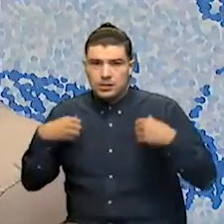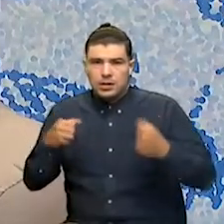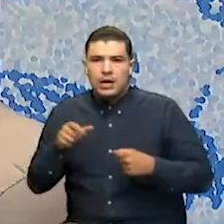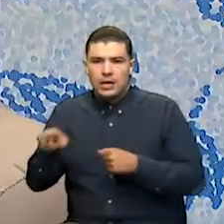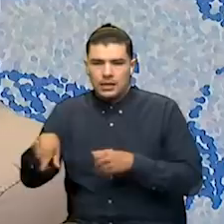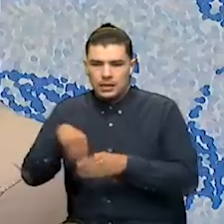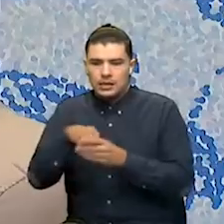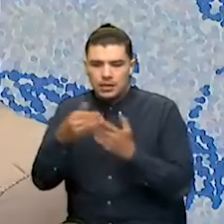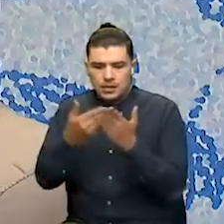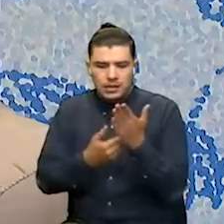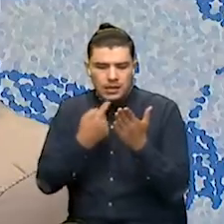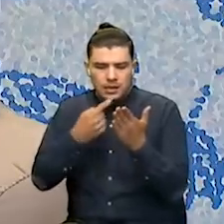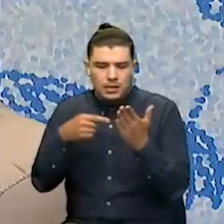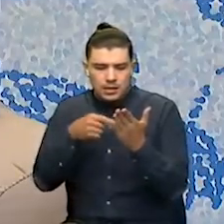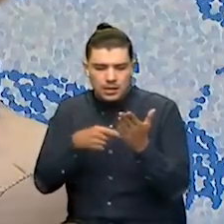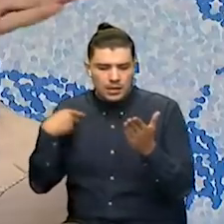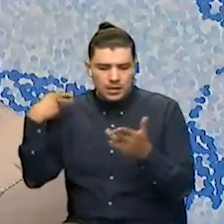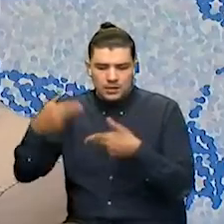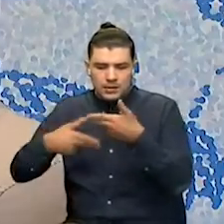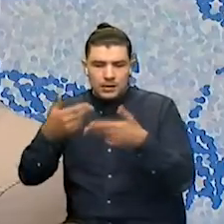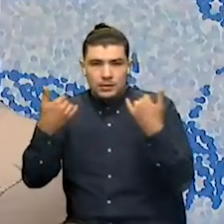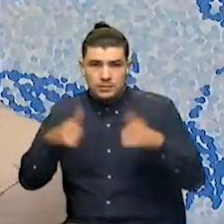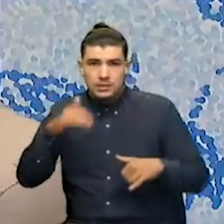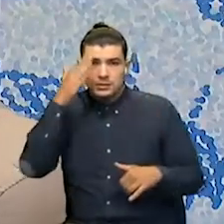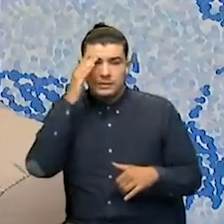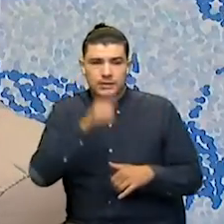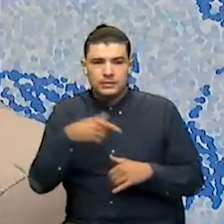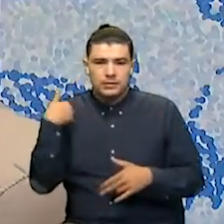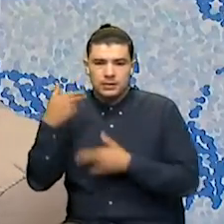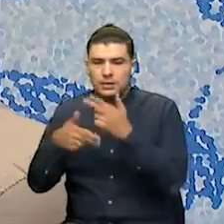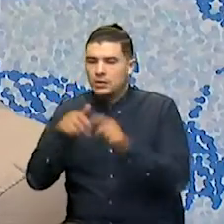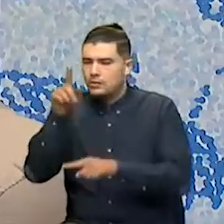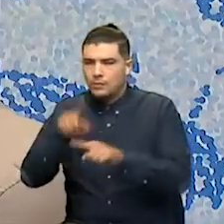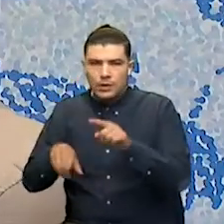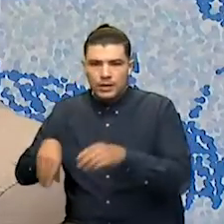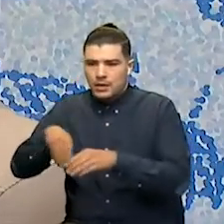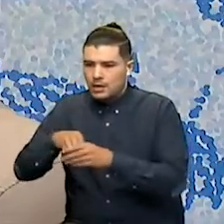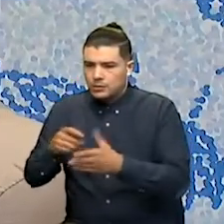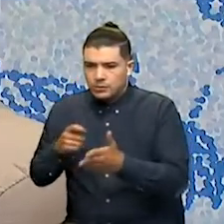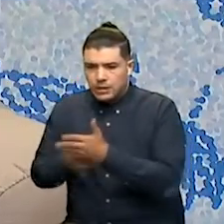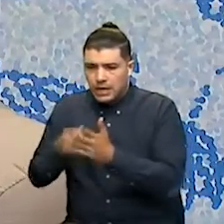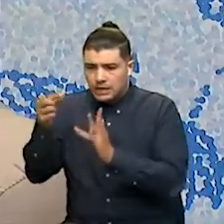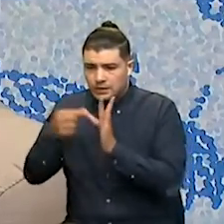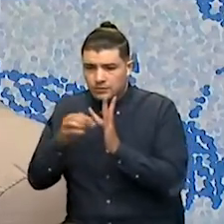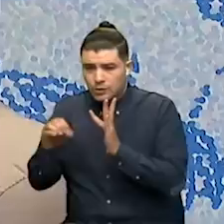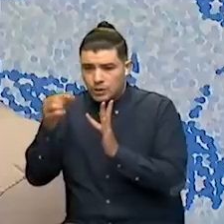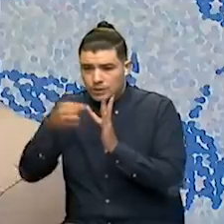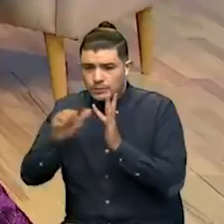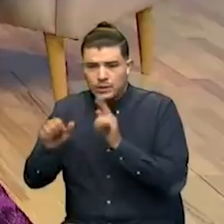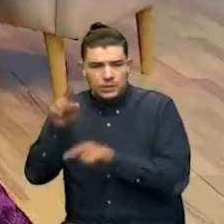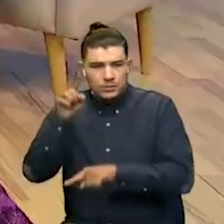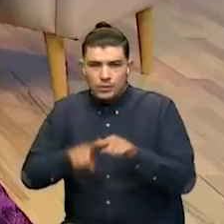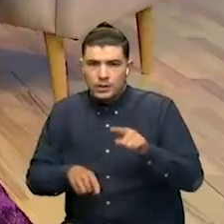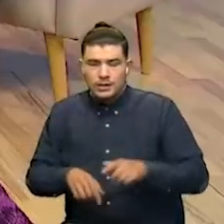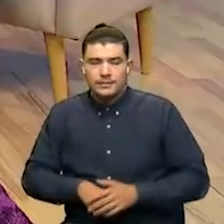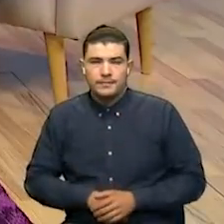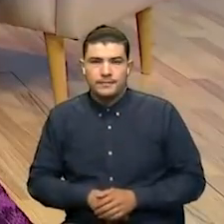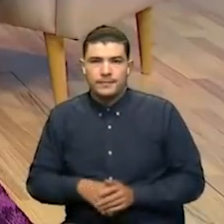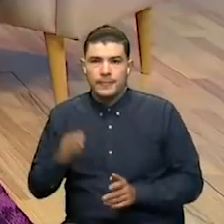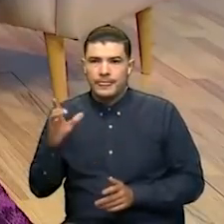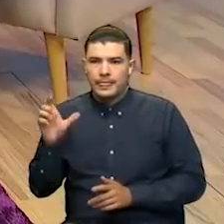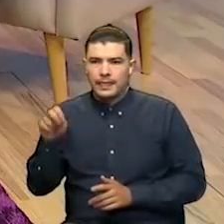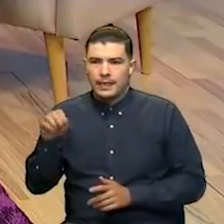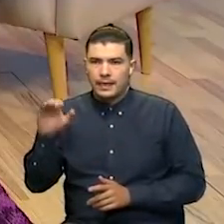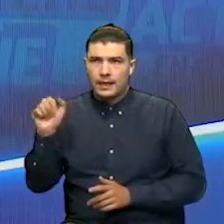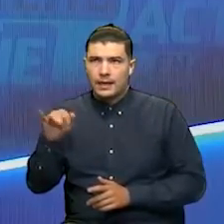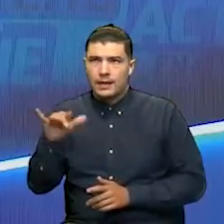aparece que fue por sucesión, ya se sabe que es herencia, no entra a la sociedad conyugal. Importante. Blanca Castellanos, muy